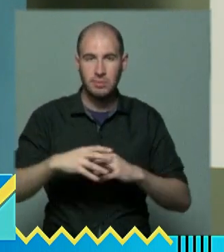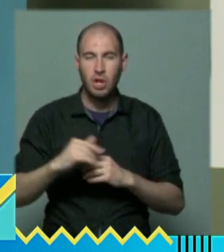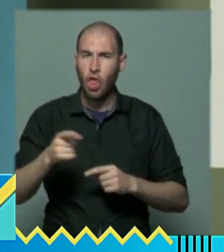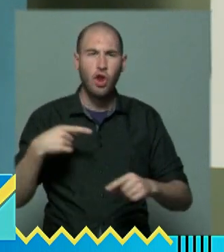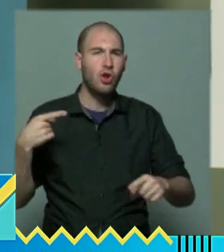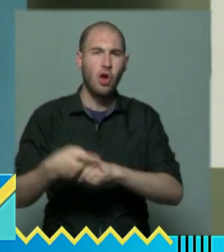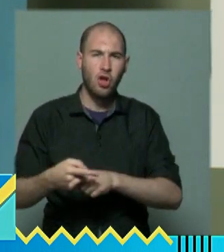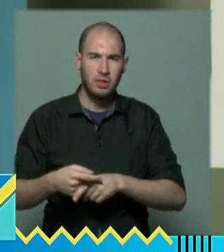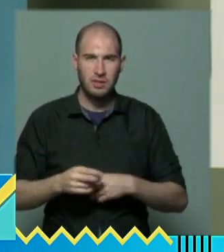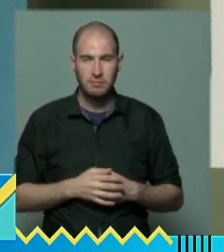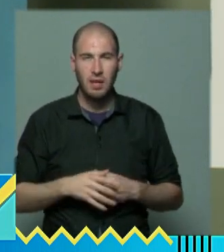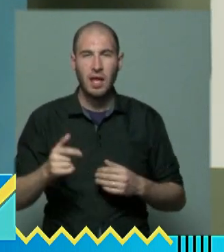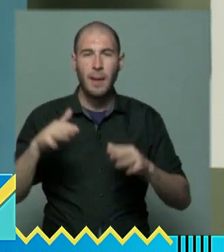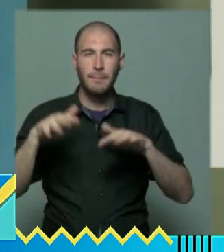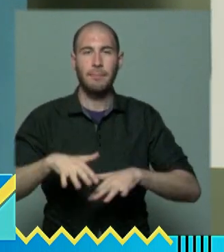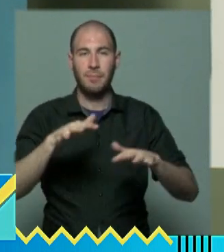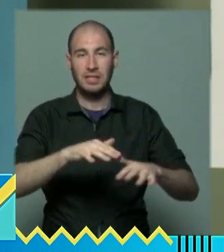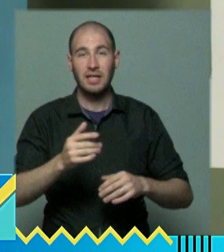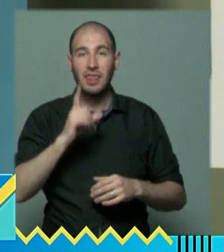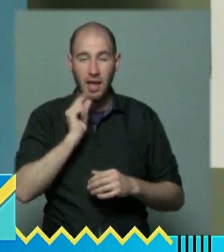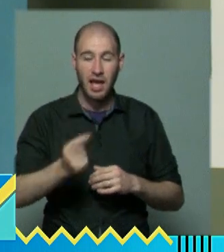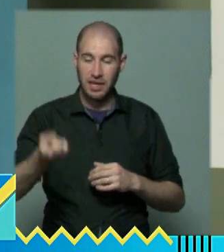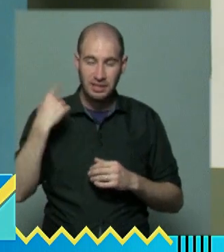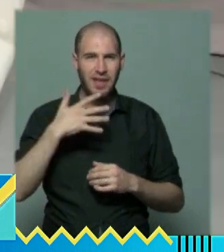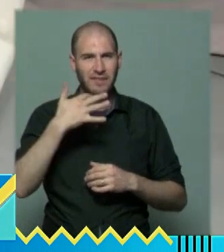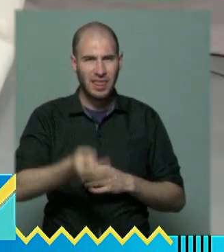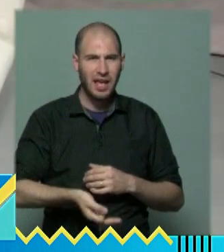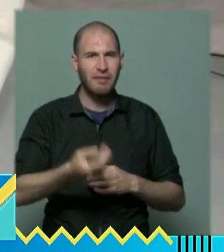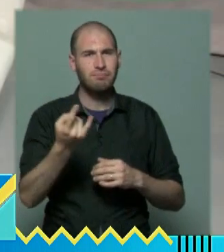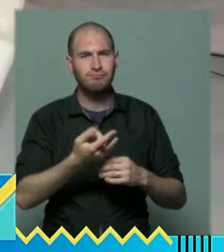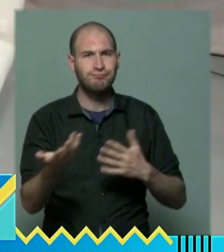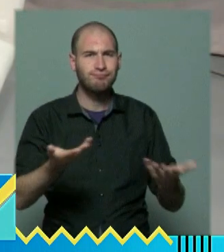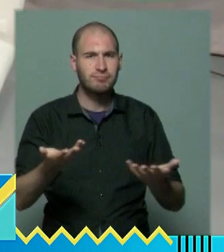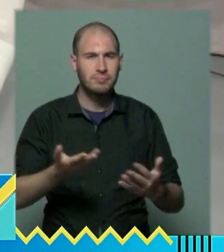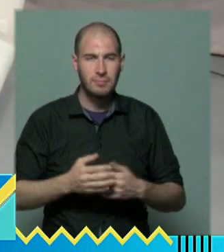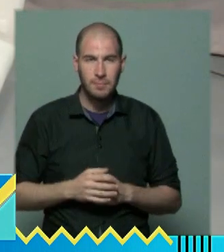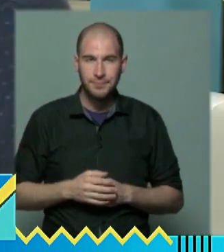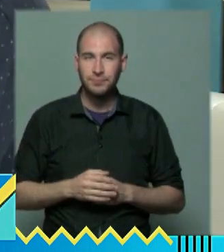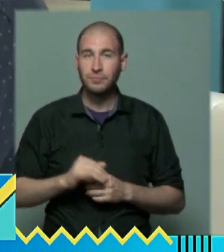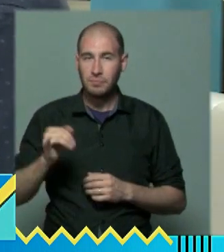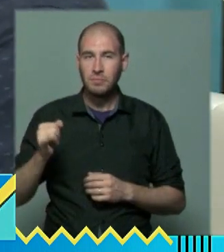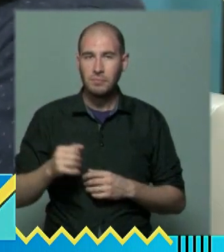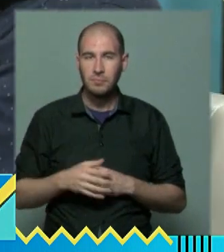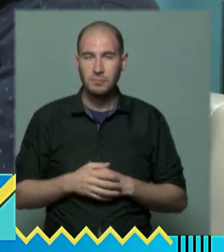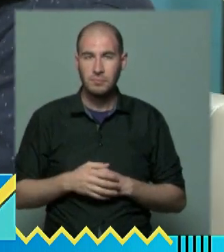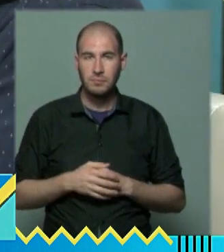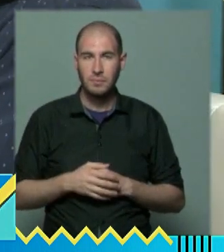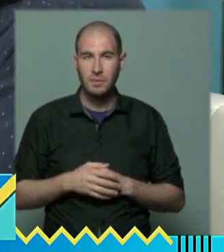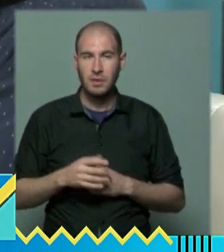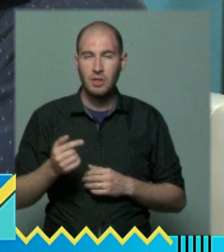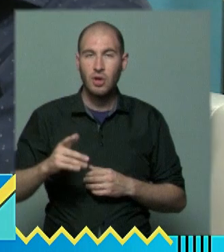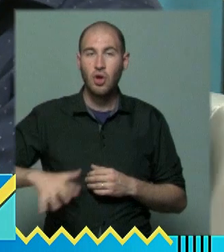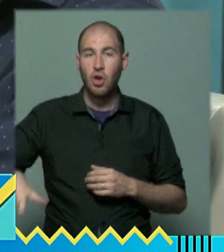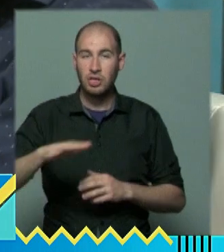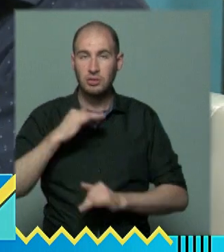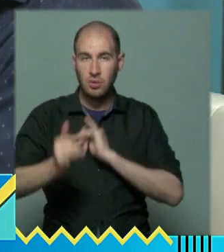estamos en contra, por eso fue la marcha que se realizó en el día de ayer. ¿Es así? ¿No es así? ¿Cómo fue exactamente? Es así, y te